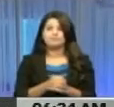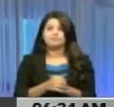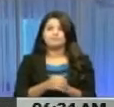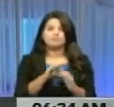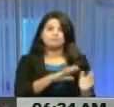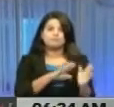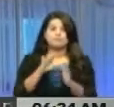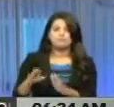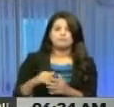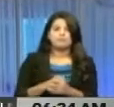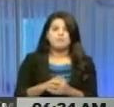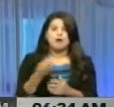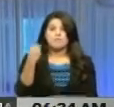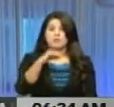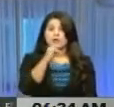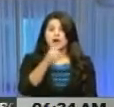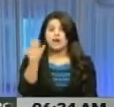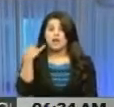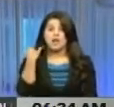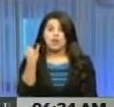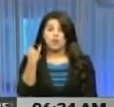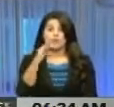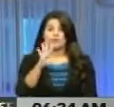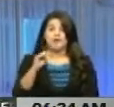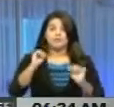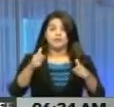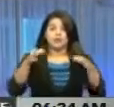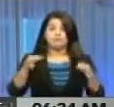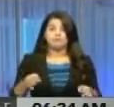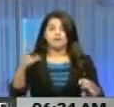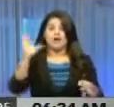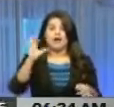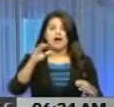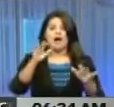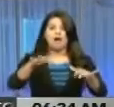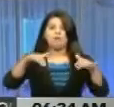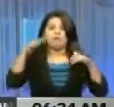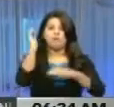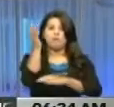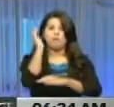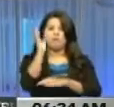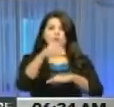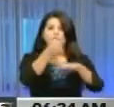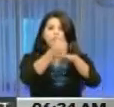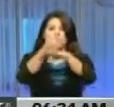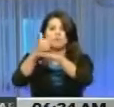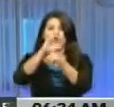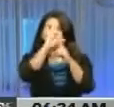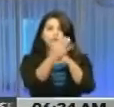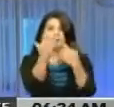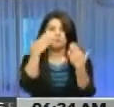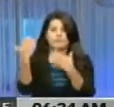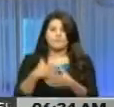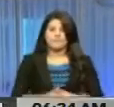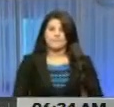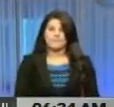En otras informaciones, este lunes quedó instalado en Caracas la Plenaria Nacional de Autoridades Regionales de la Cultura. Veamos.